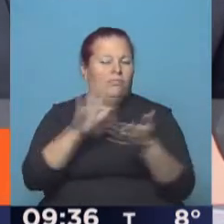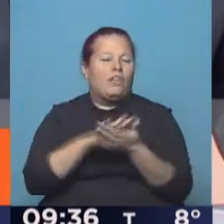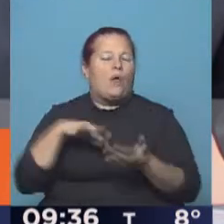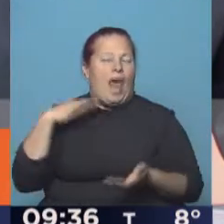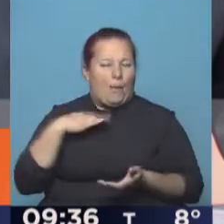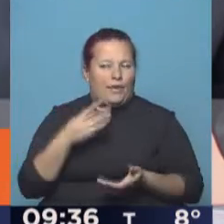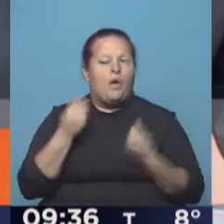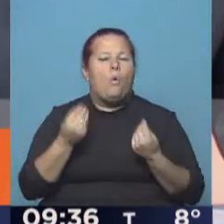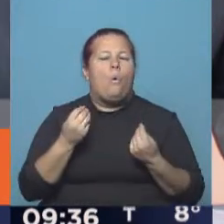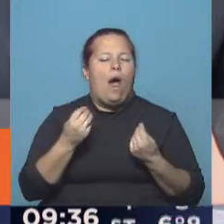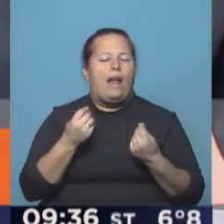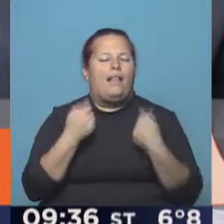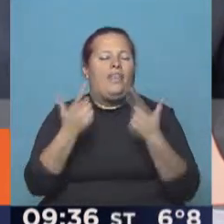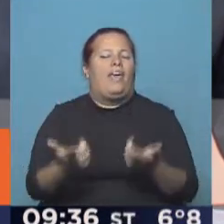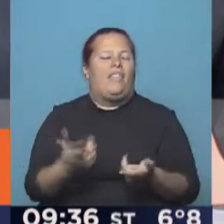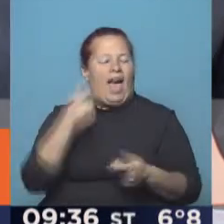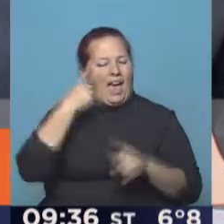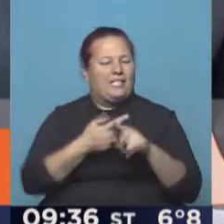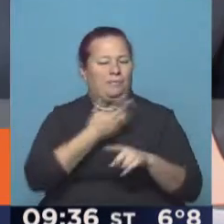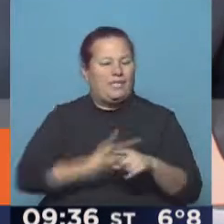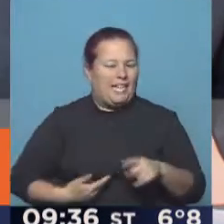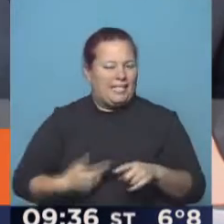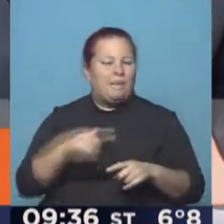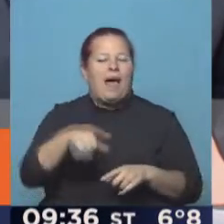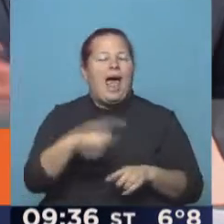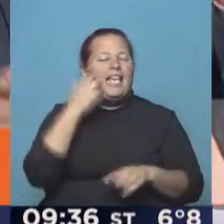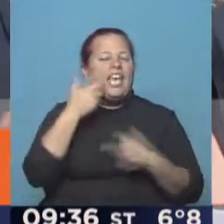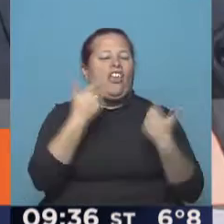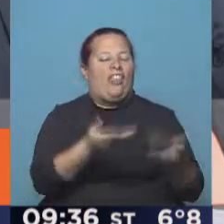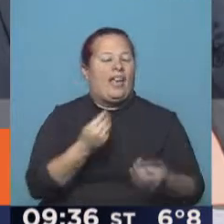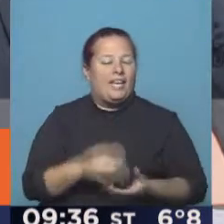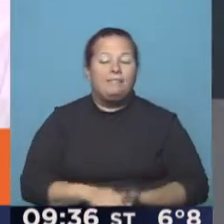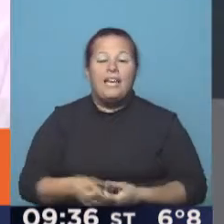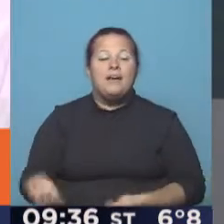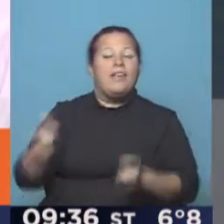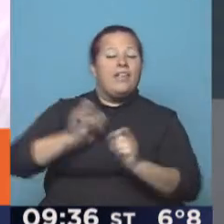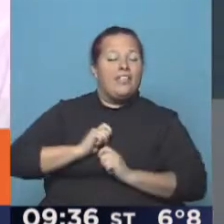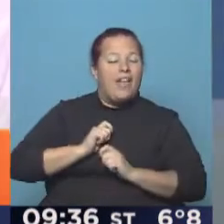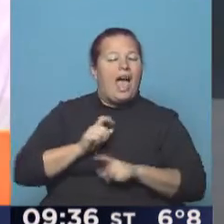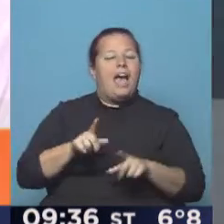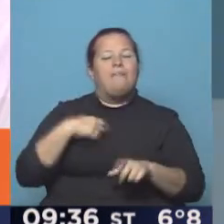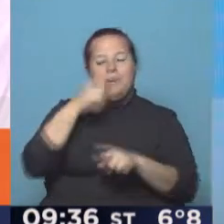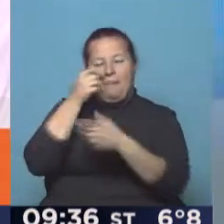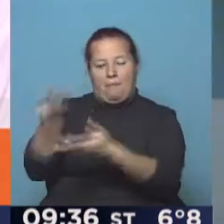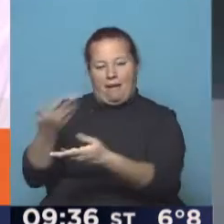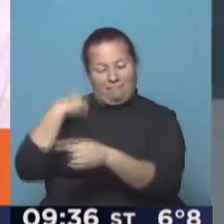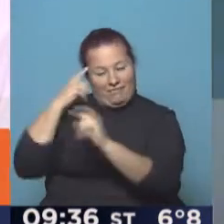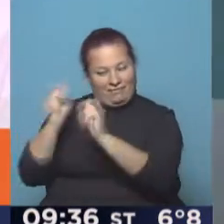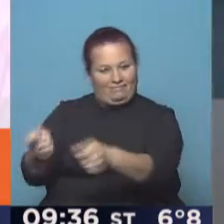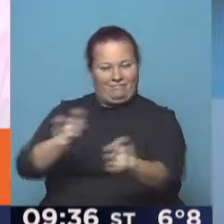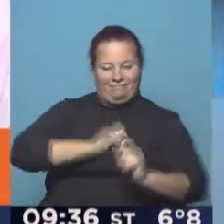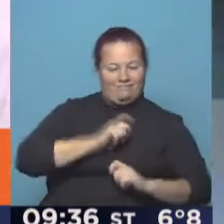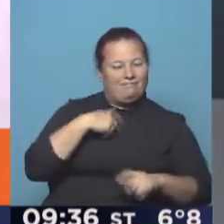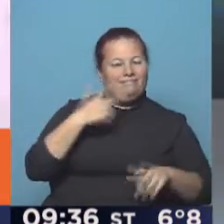vida. ¿Cuál es el legado del expresidente para con el nieto? El legado es mi padre, me parece. Esto es